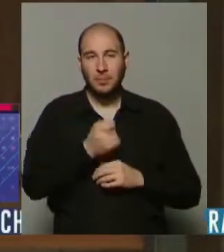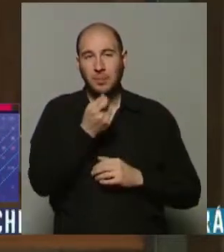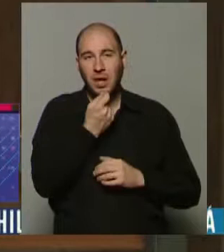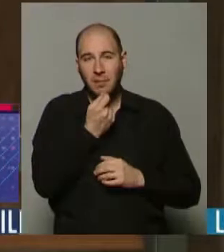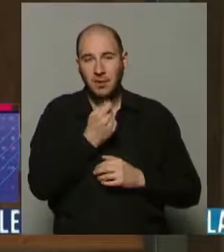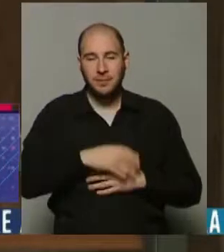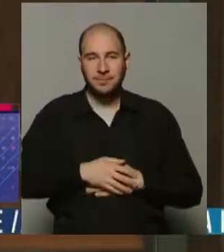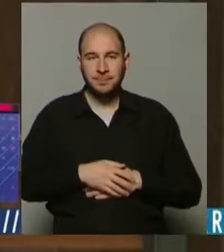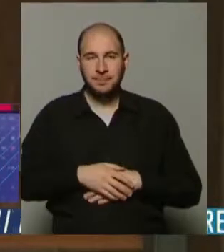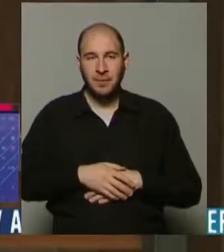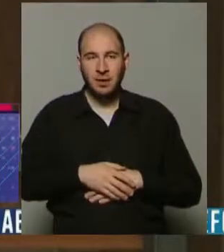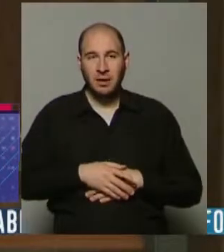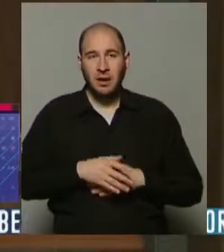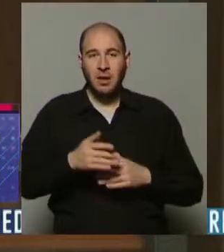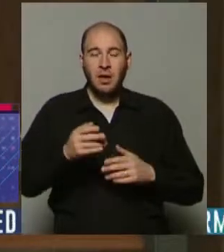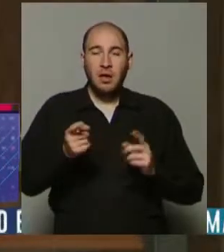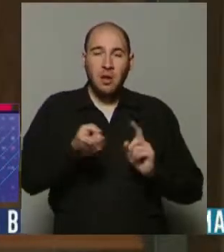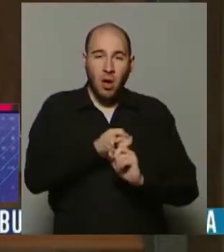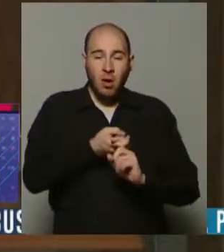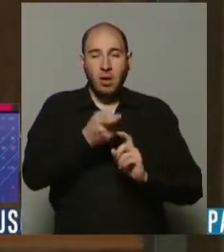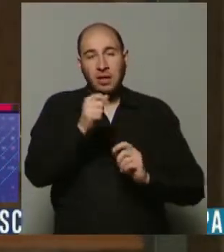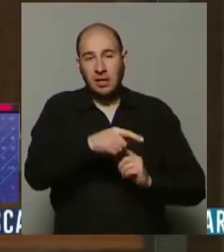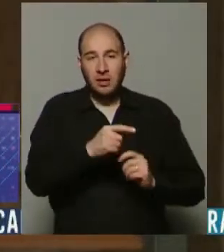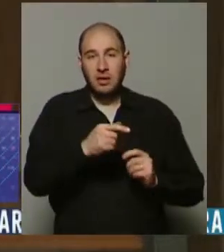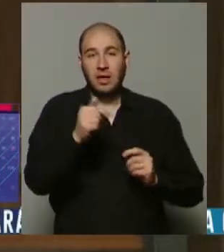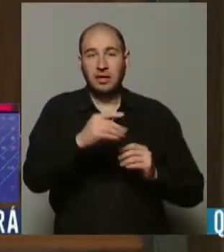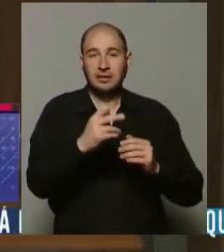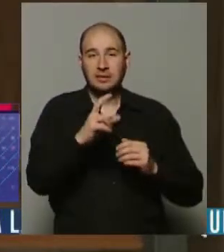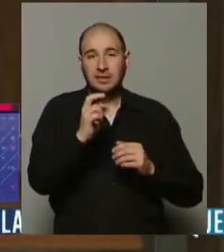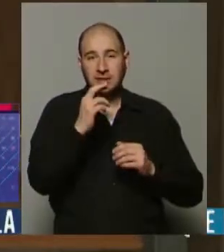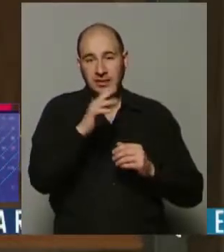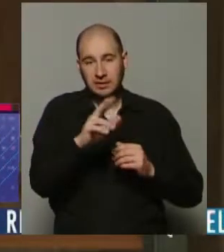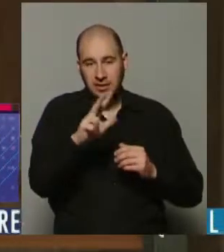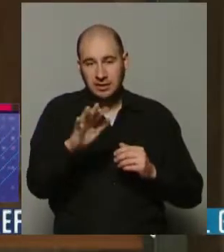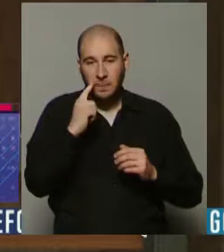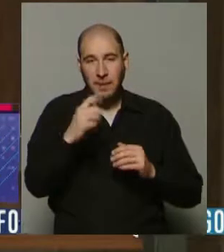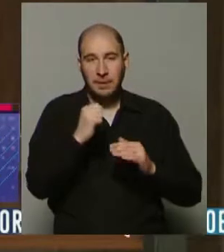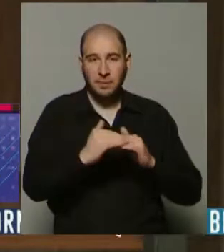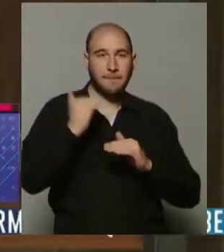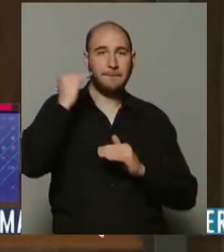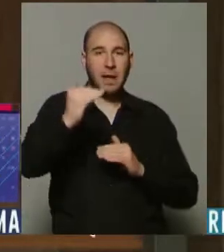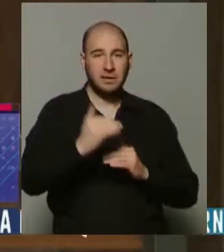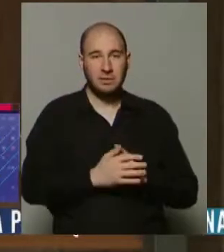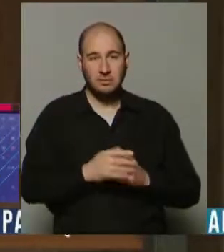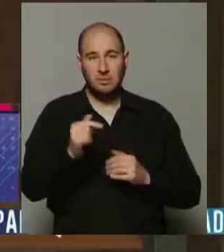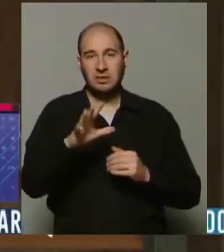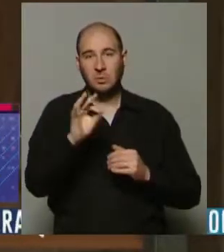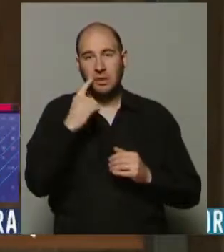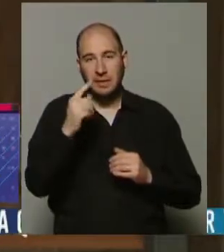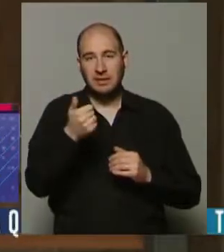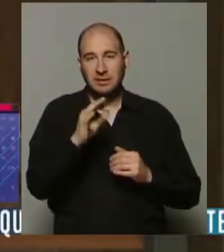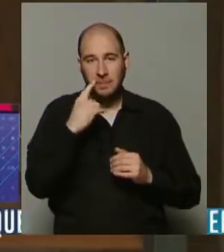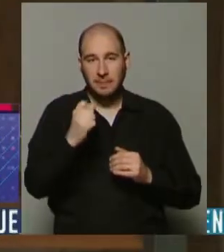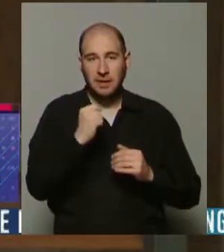con una pareja, un matrimonio que llega a superar esos 35.000 pesos, que tal vez hasta pueden juntar 50.000 y